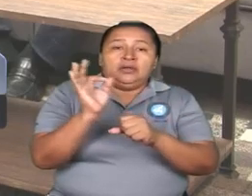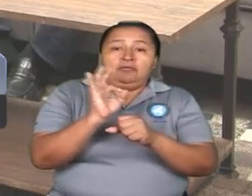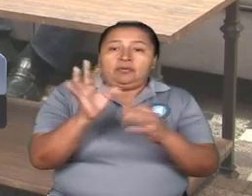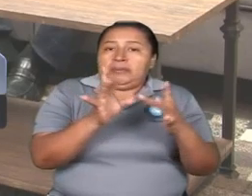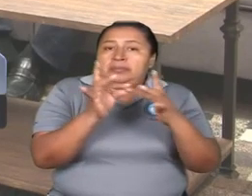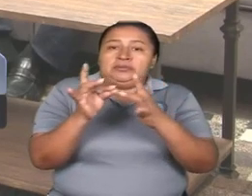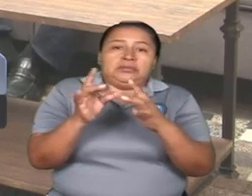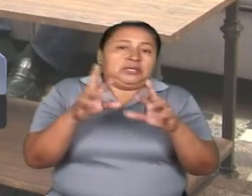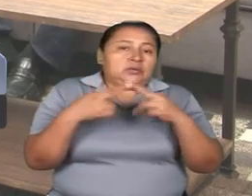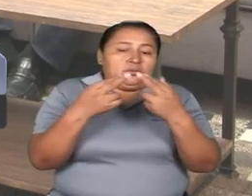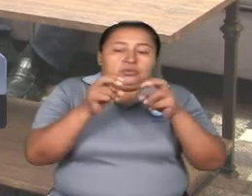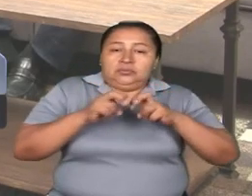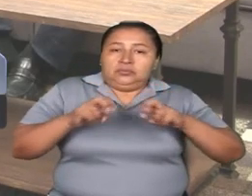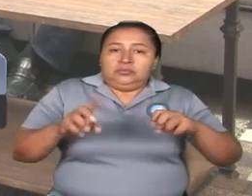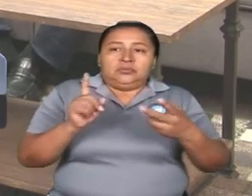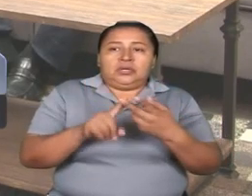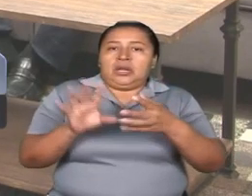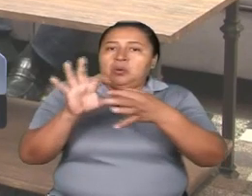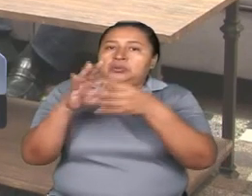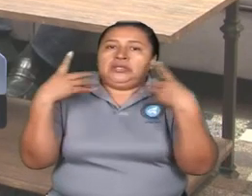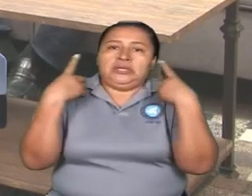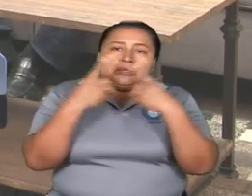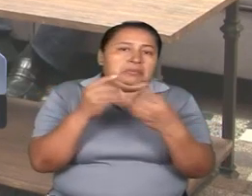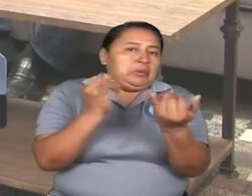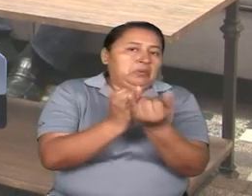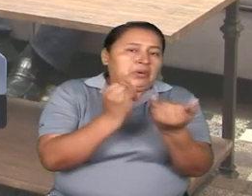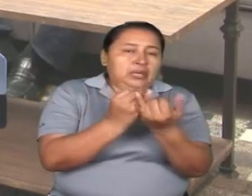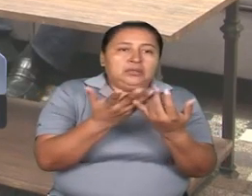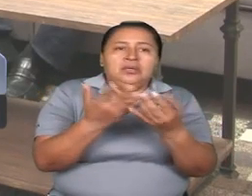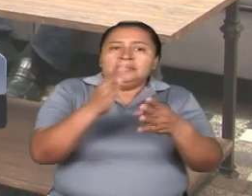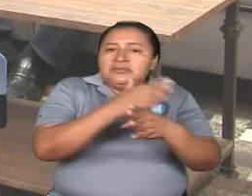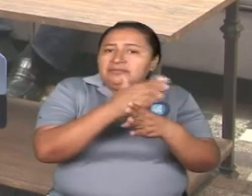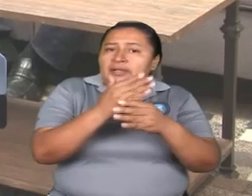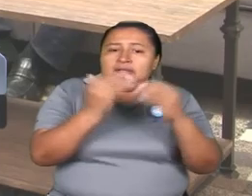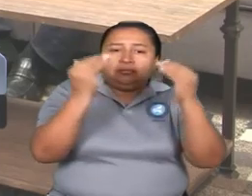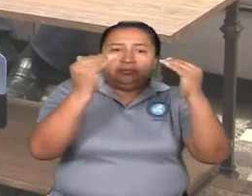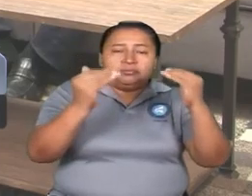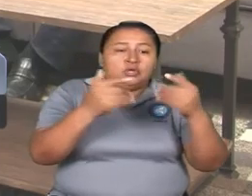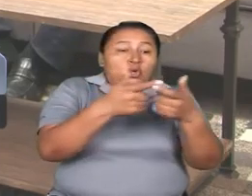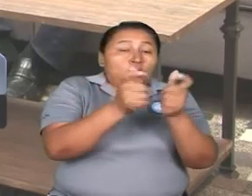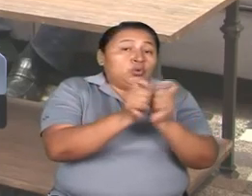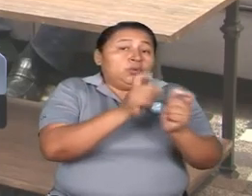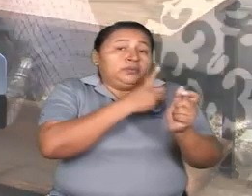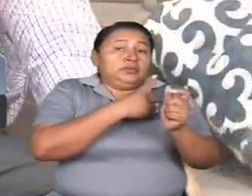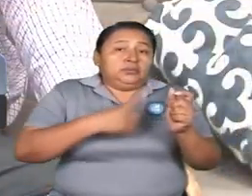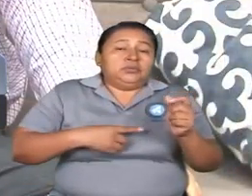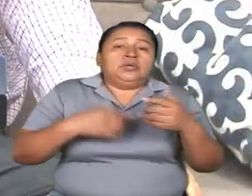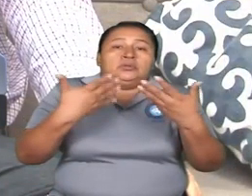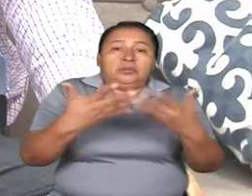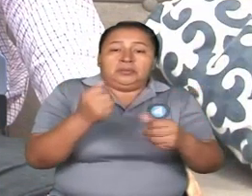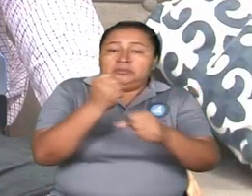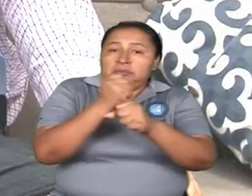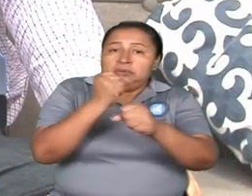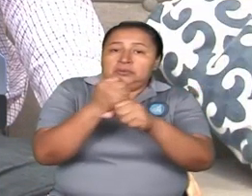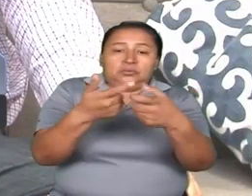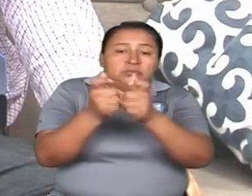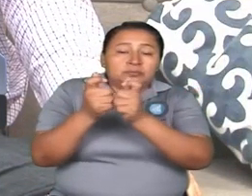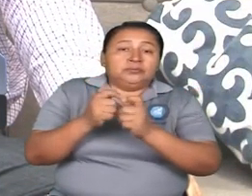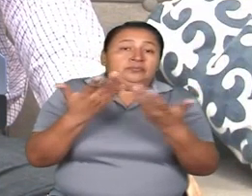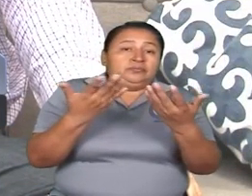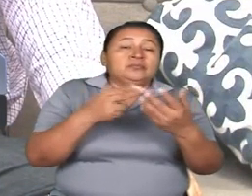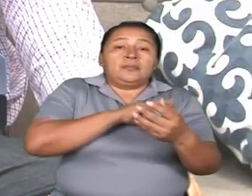extraordinaria. A la junta directiva igual, los distintos órganos, las bancadas parlamentarias igual. Entonces,